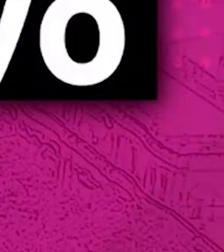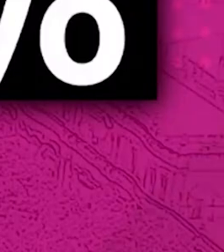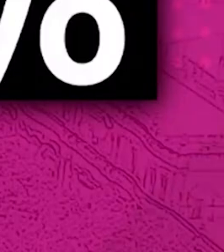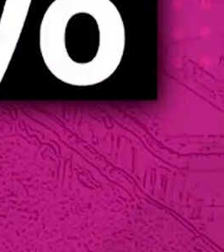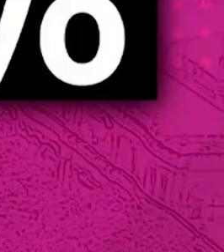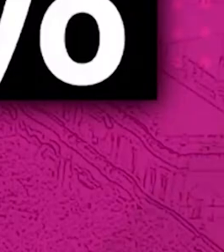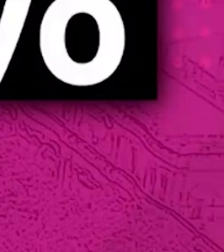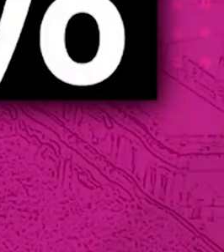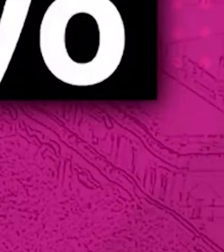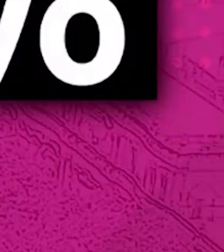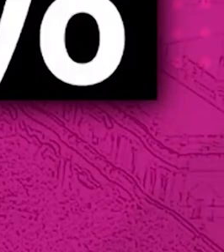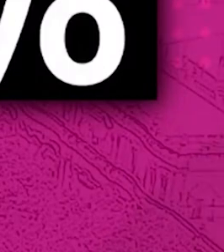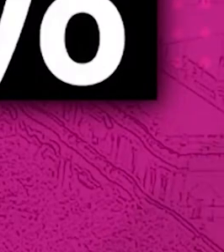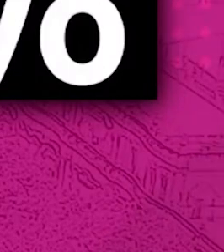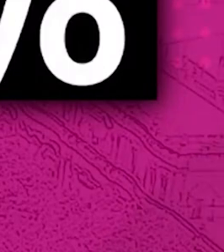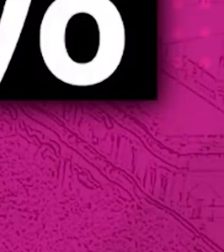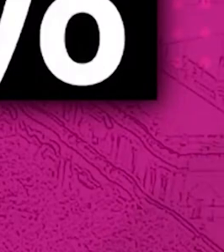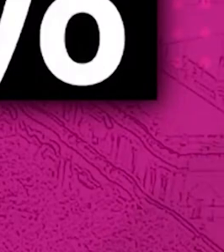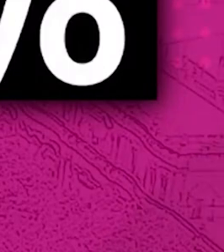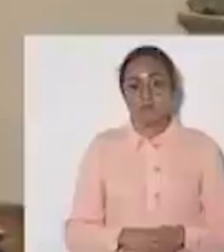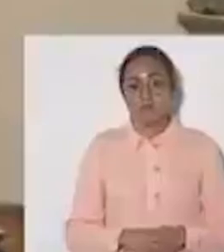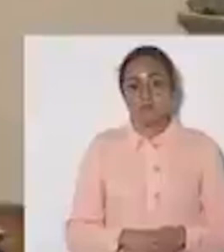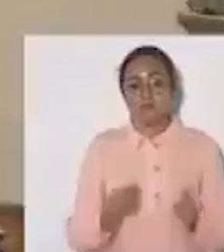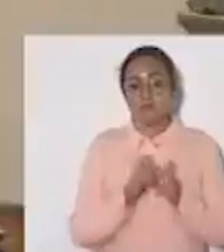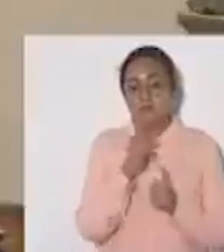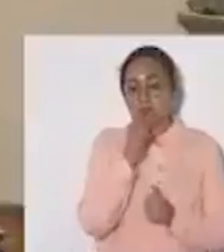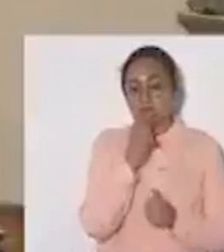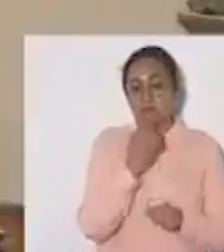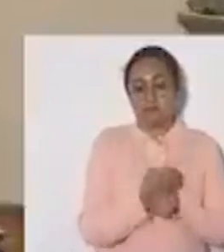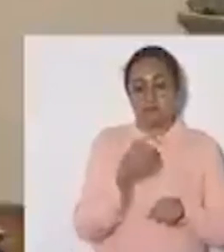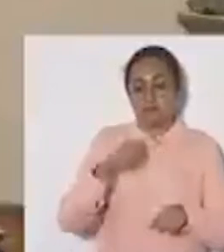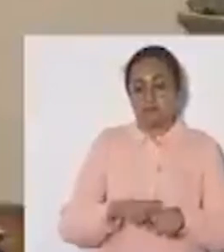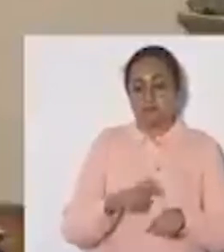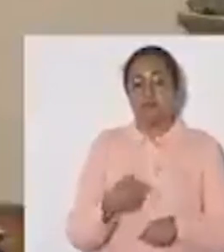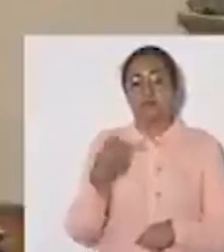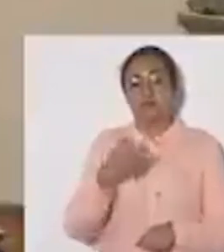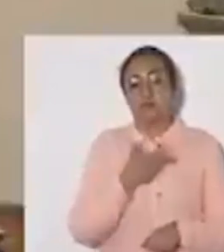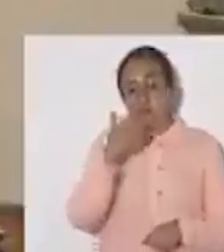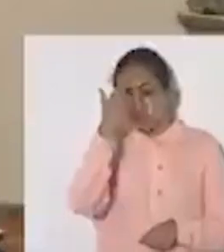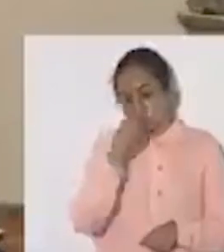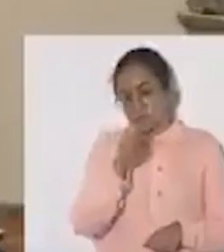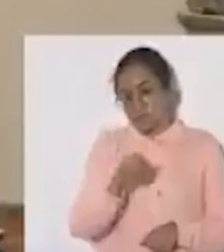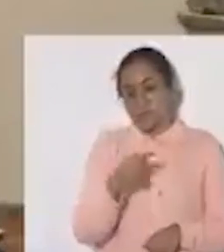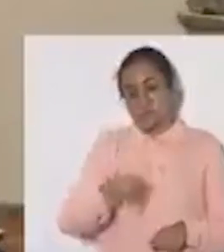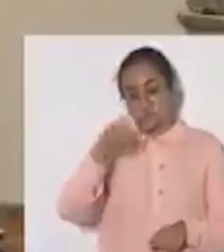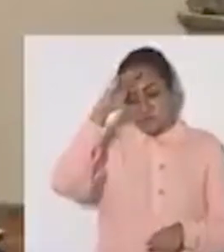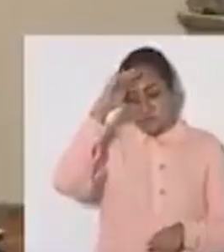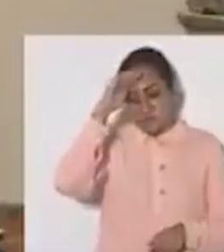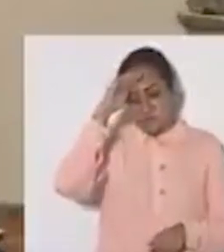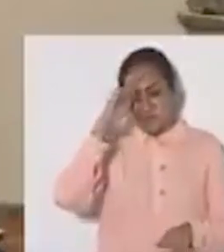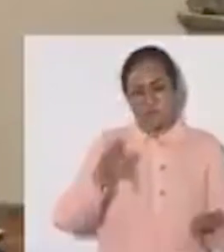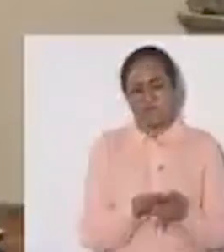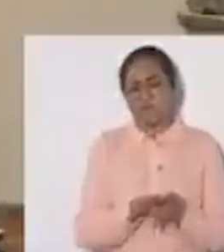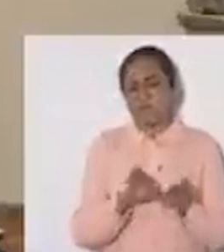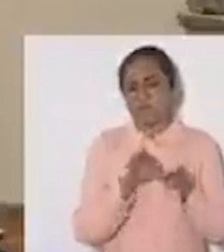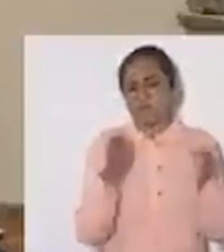Yo soy Jonadab Cabrera y esto es Central Informativo. Le tenemos una pésima noticia a los poblanos, pues la tarde de este